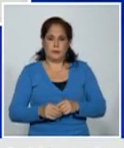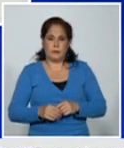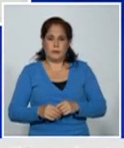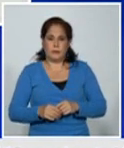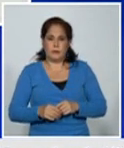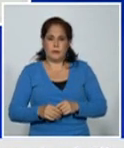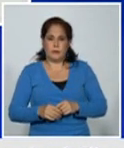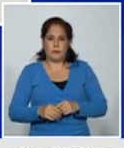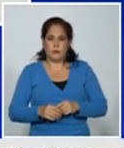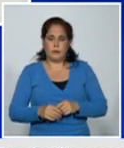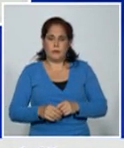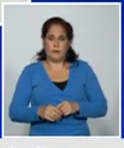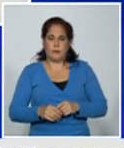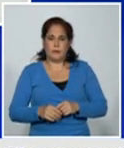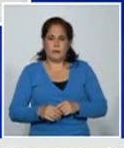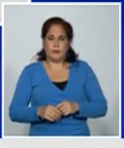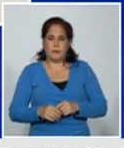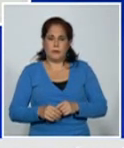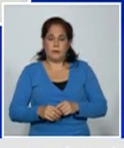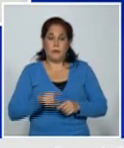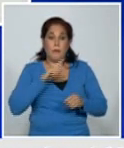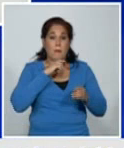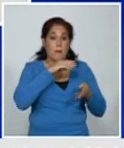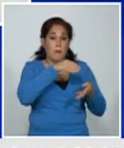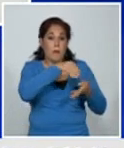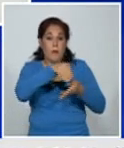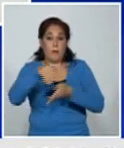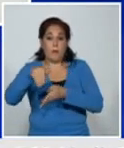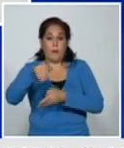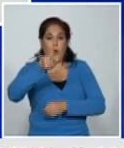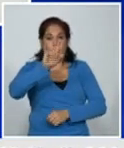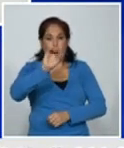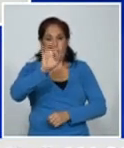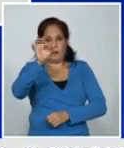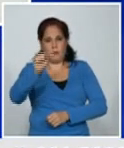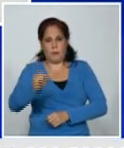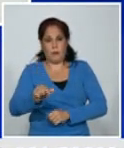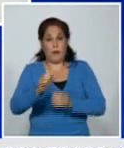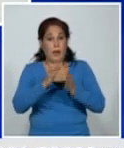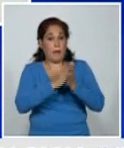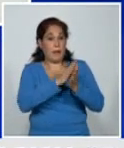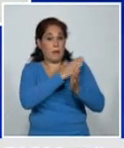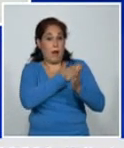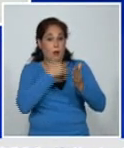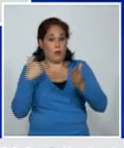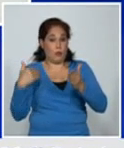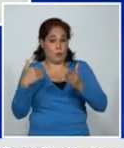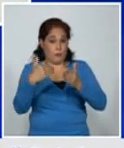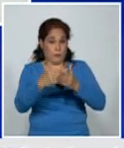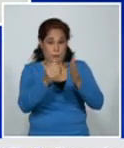y han fallecido 90 personas. Estamos hablando,